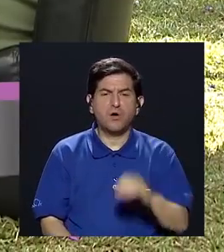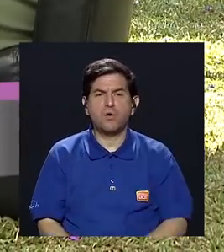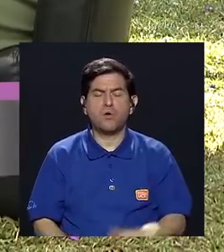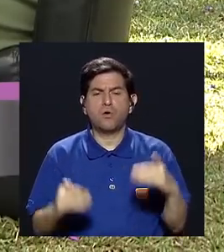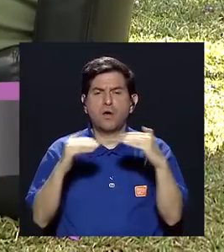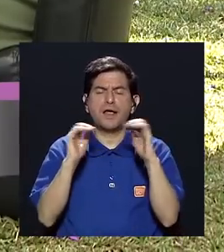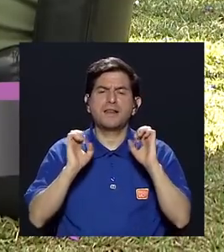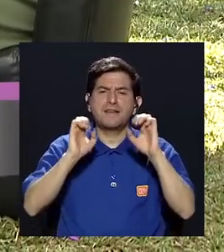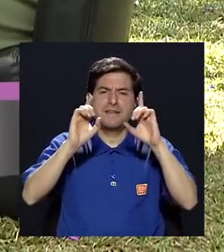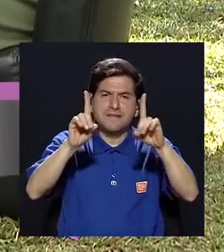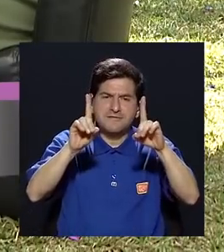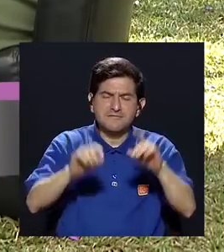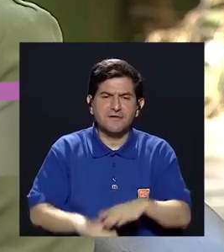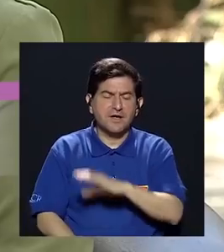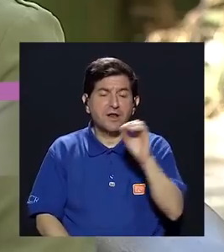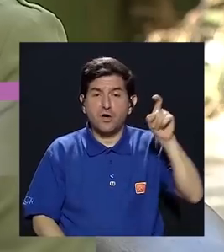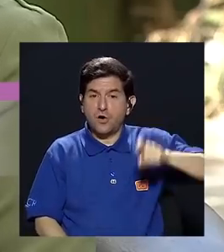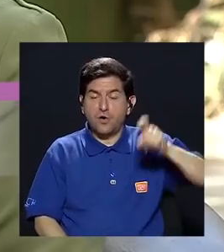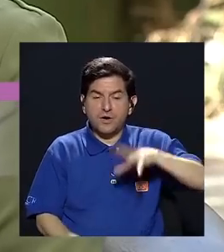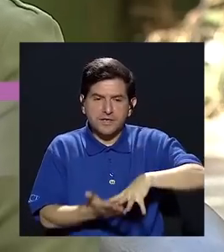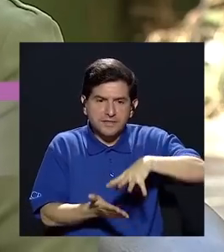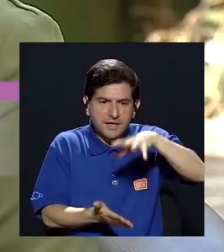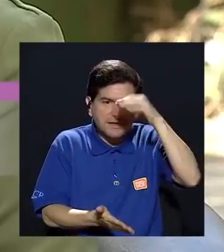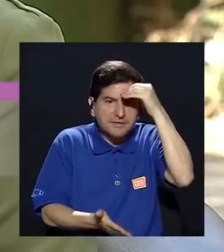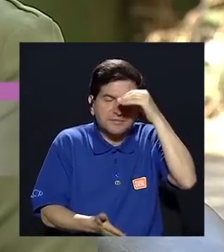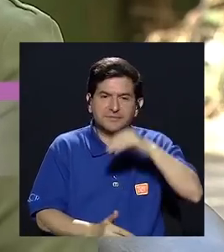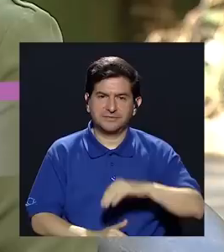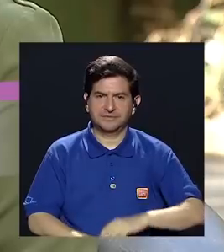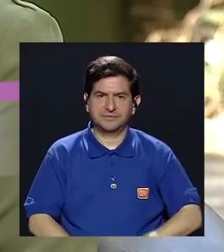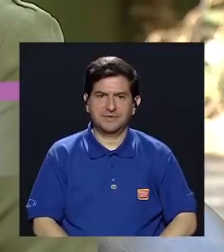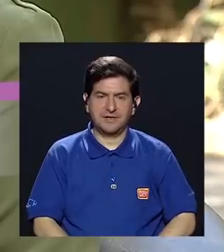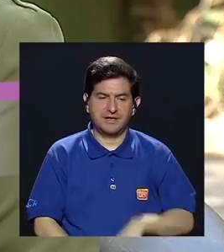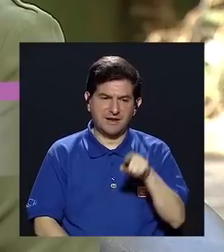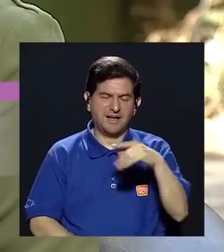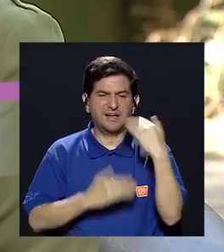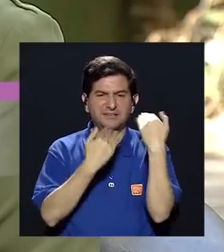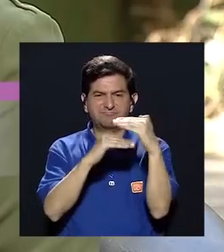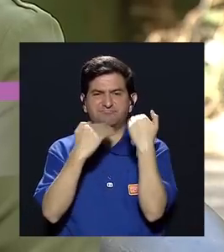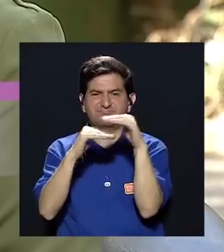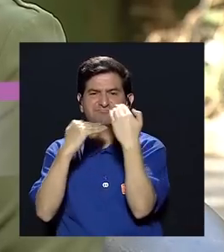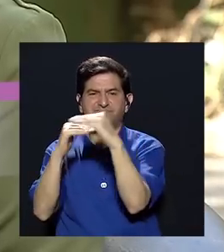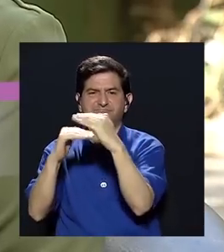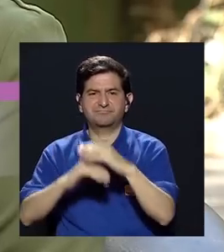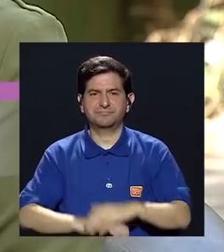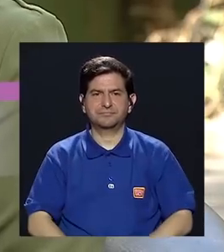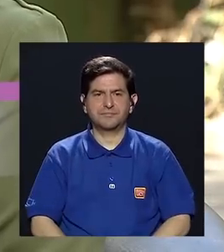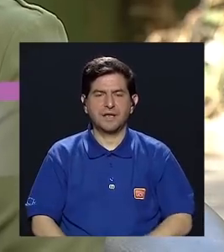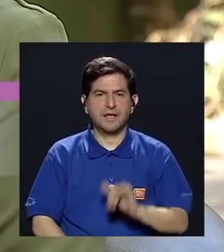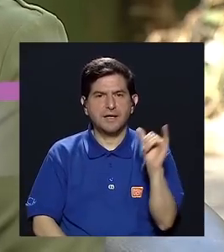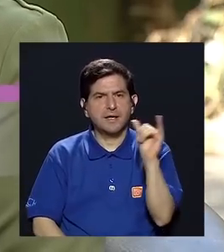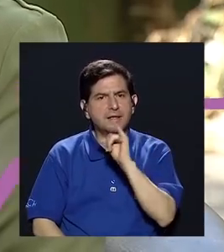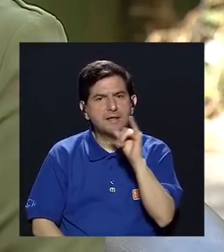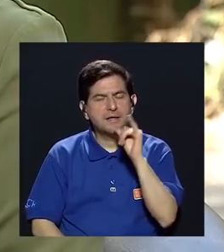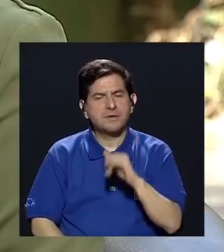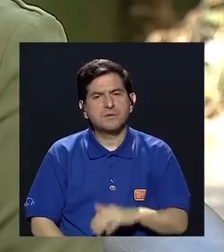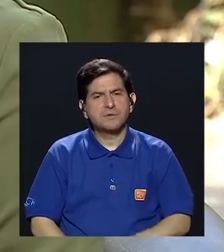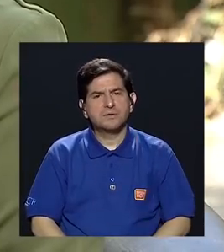el nivel educativo, o la necesidad de aprender más, limita. También,